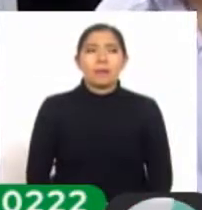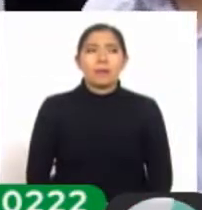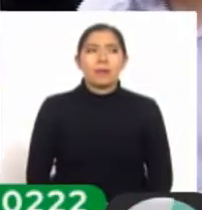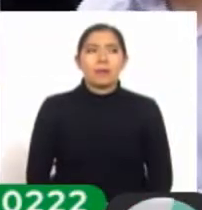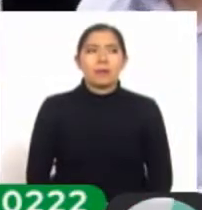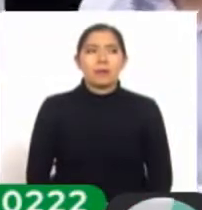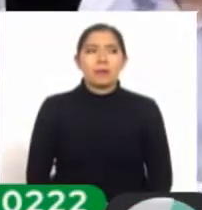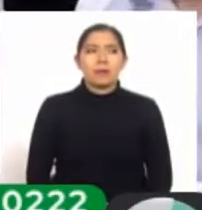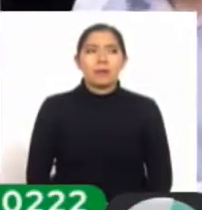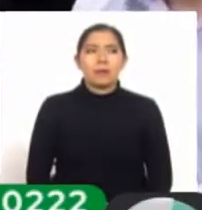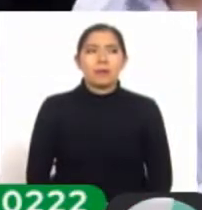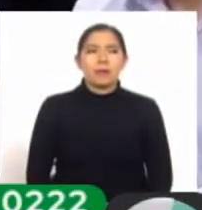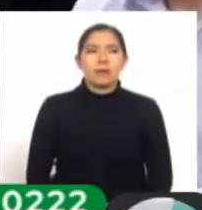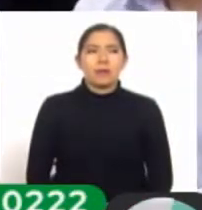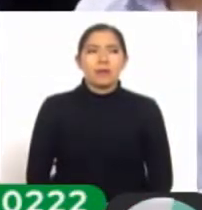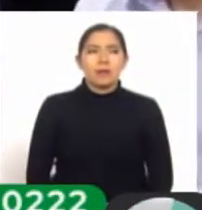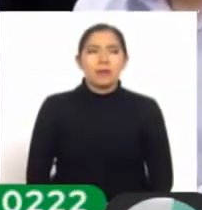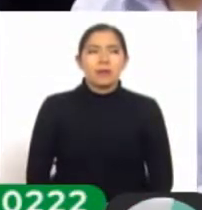en la tarde,